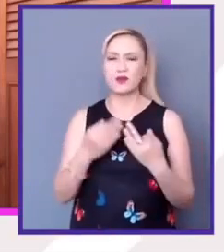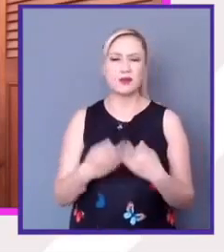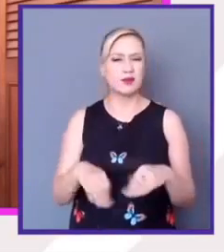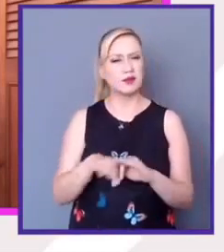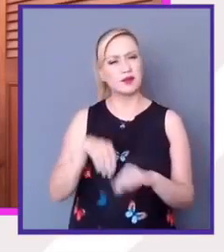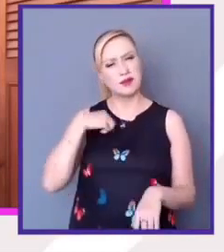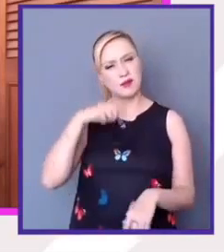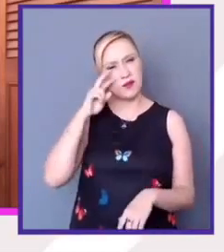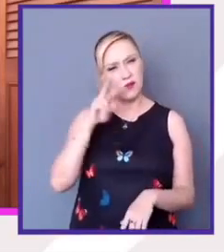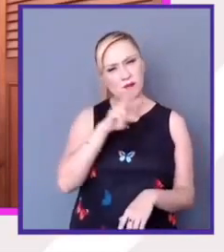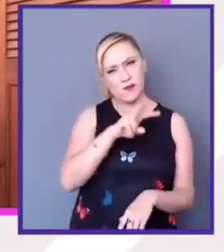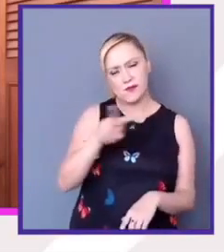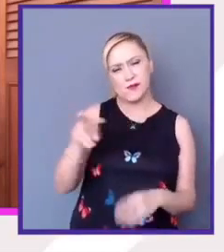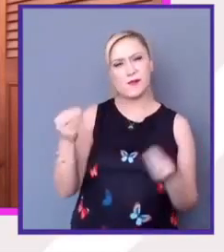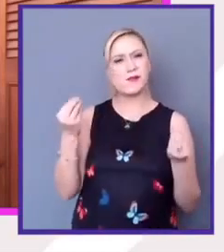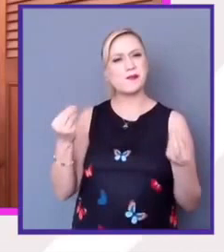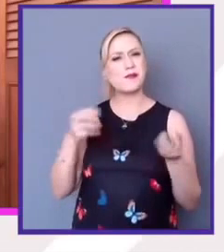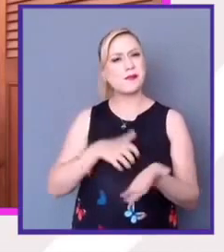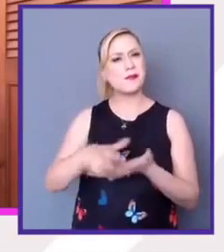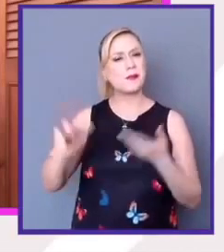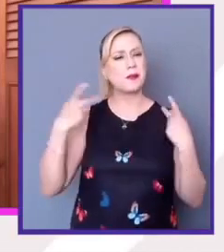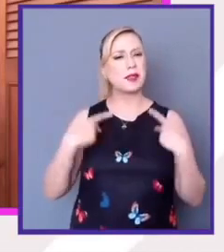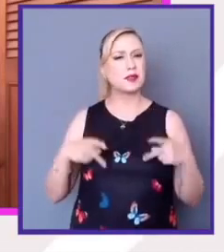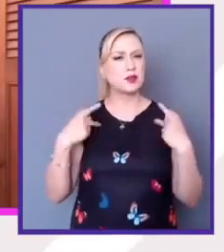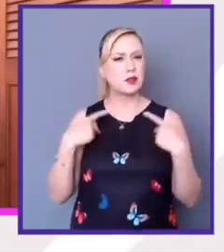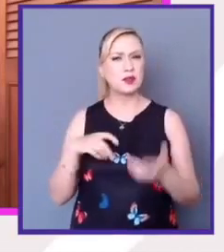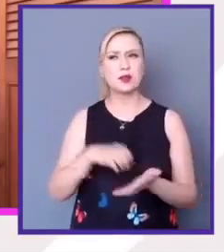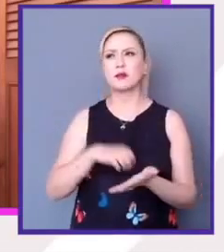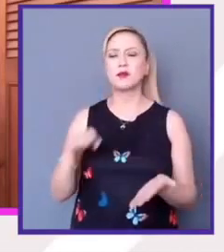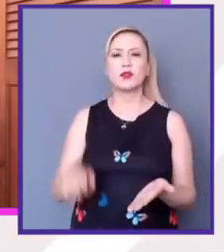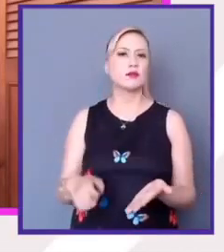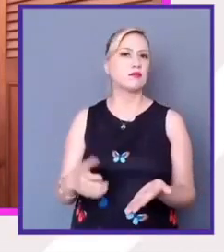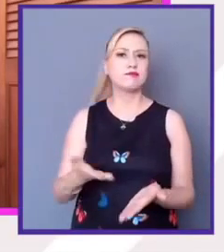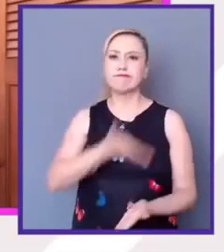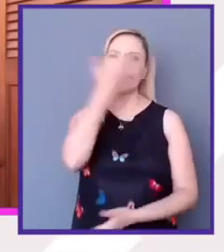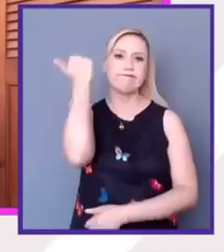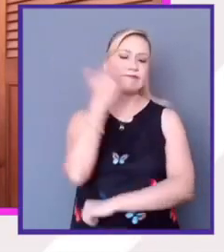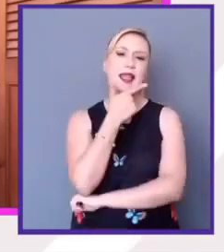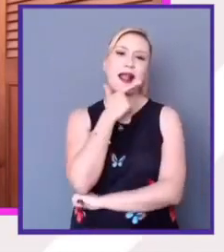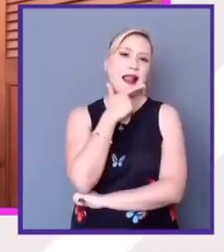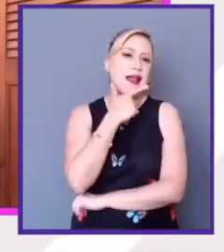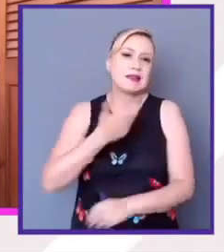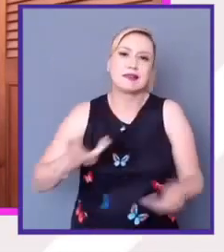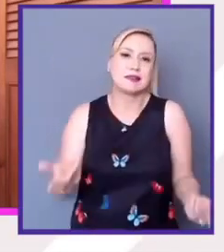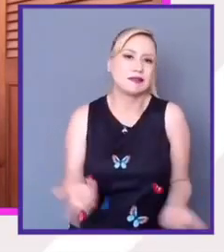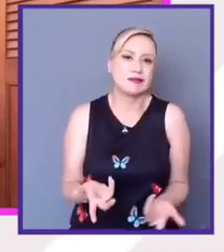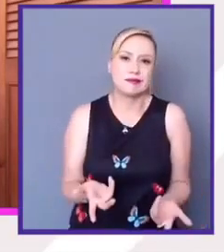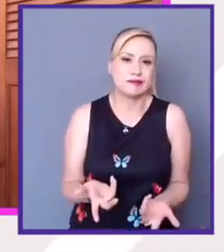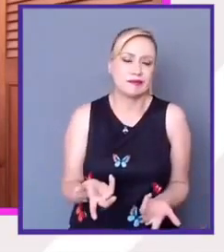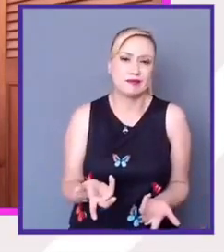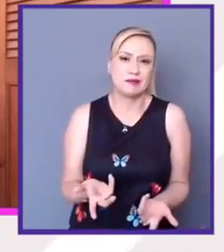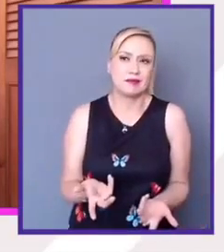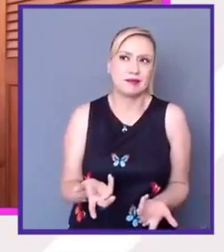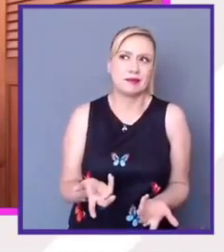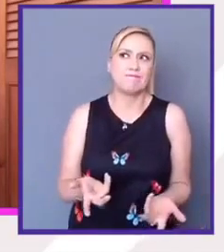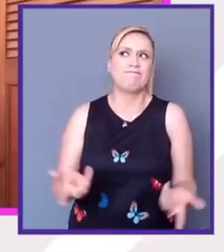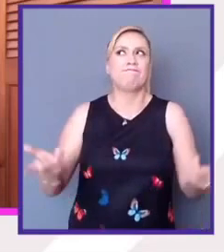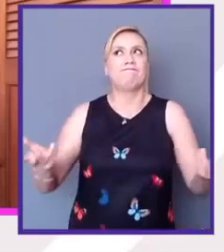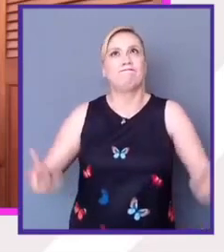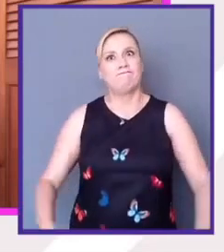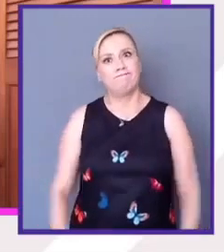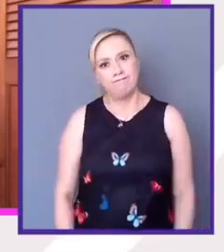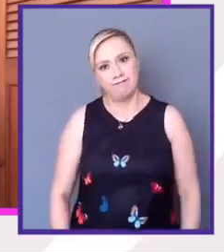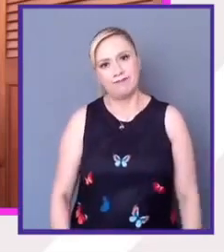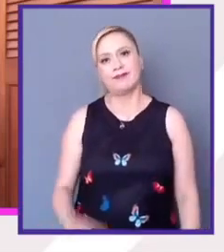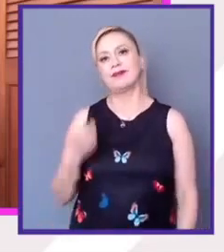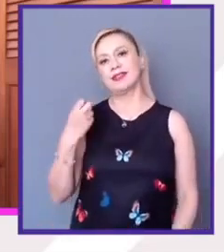imaginario, que muchas personas racializadas, por ejemplo, no dominan el inglés, ¿no? Y esto puede tener nuevamente